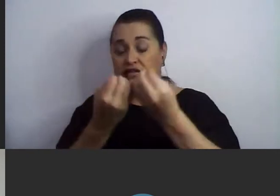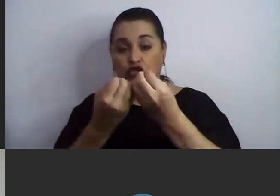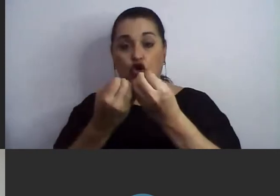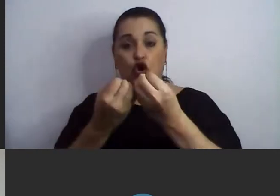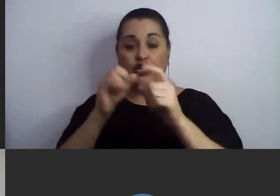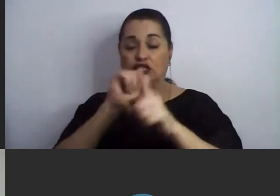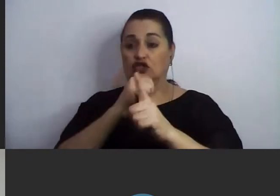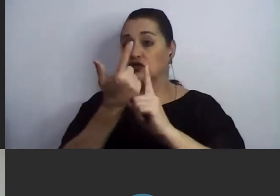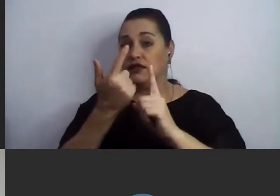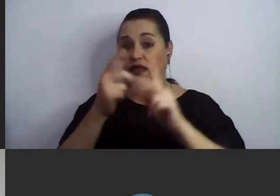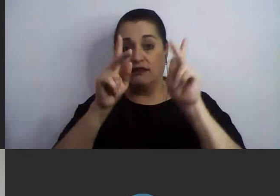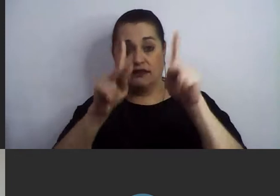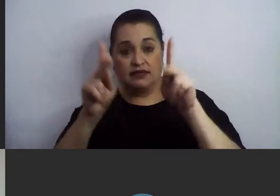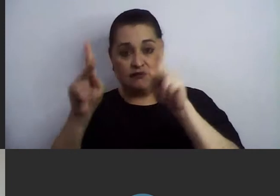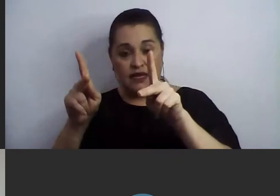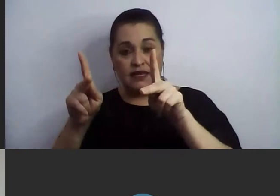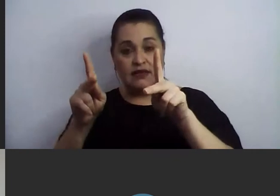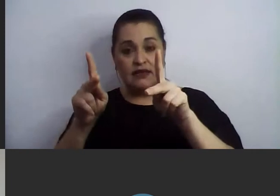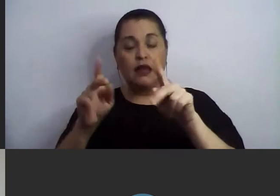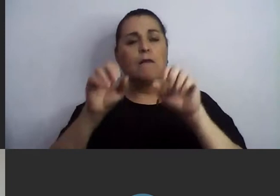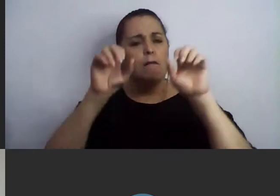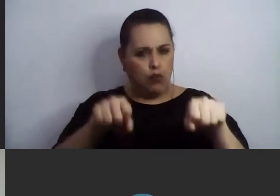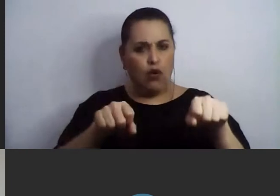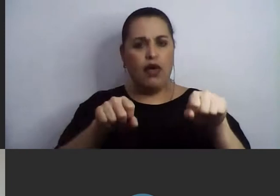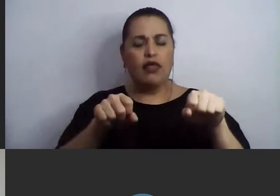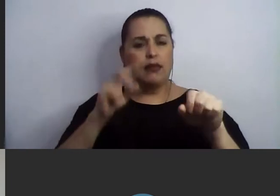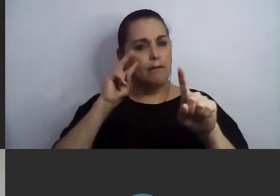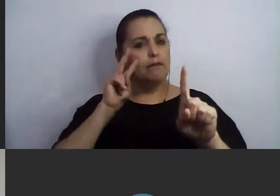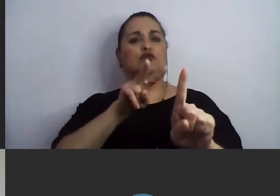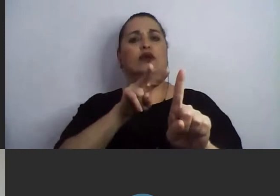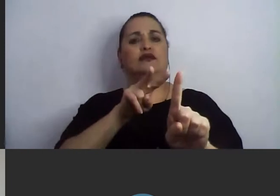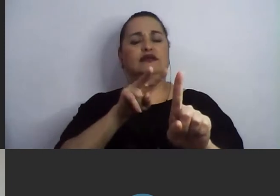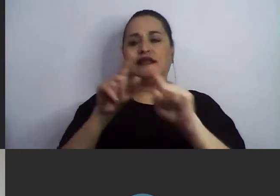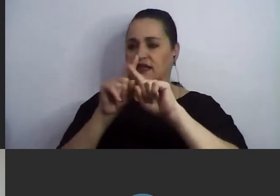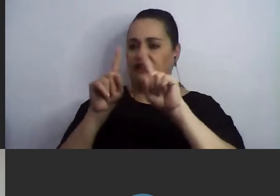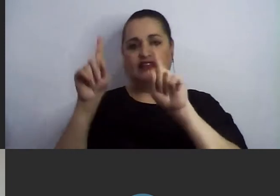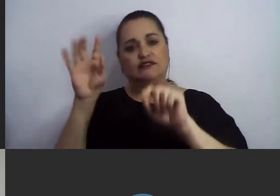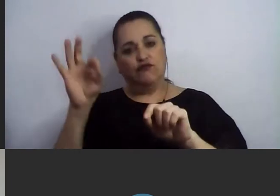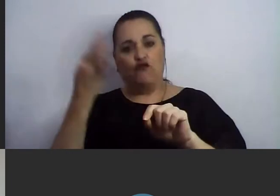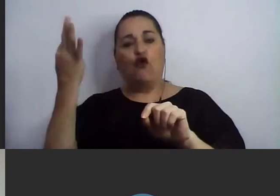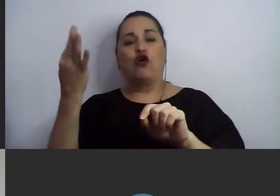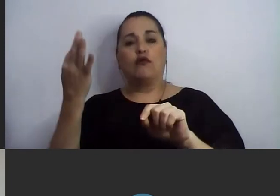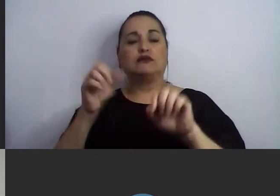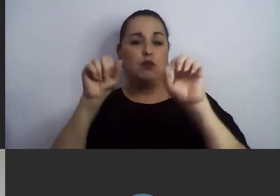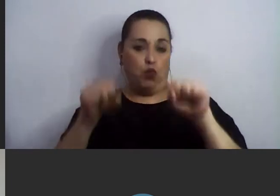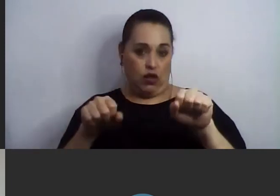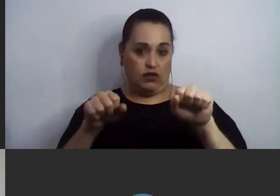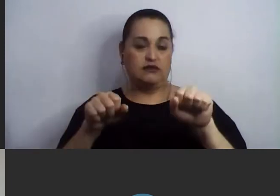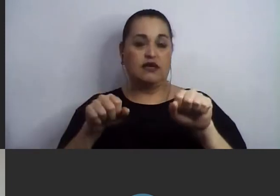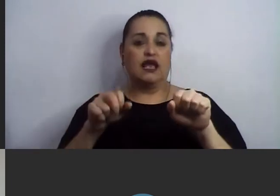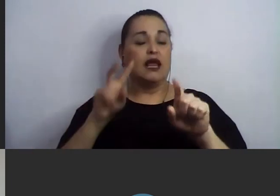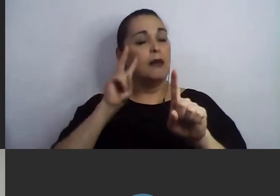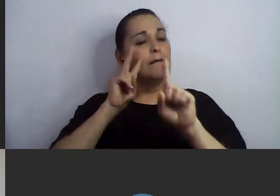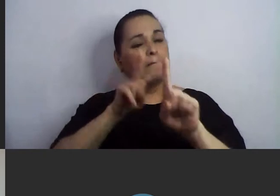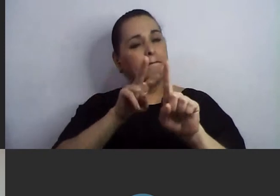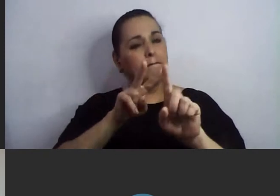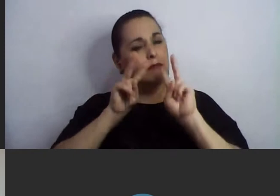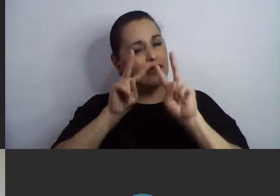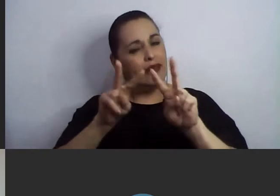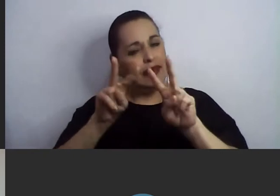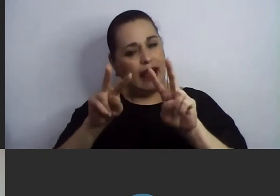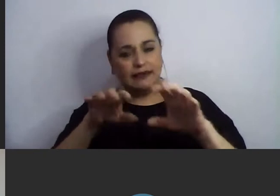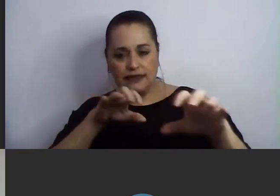sociedad civil se puede visualizar de diferentes formas, como pueden ser vigilantes de las